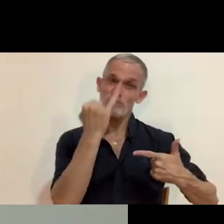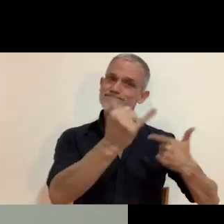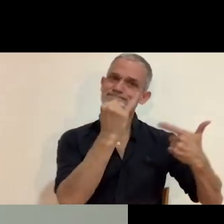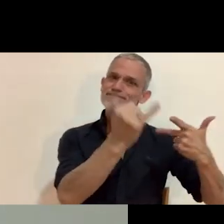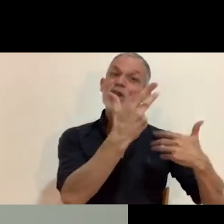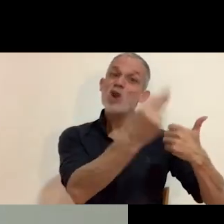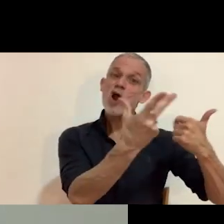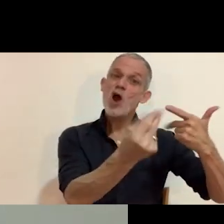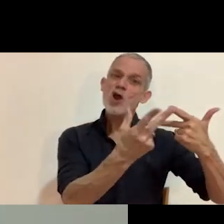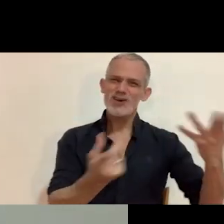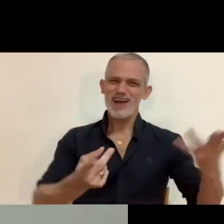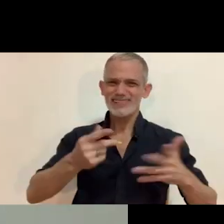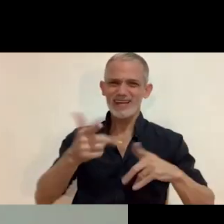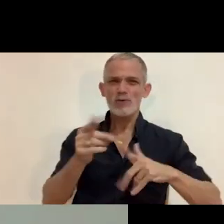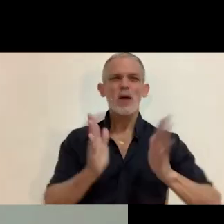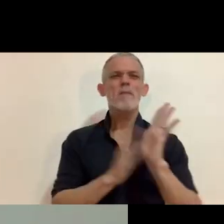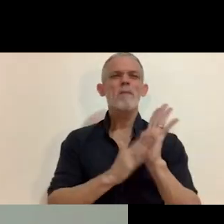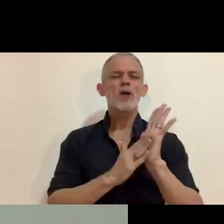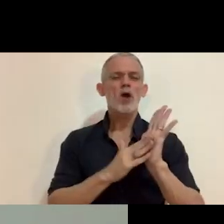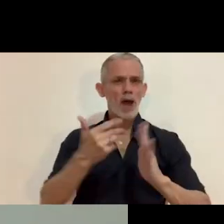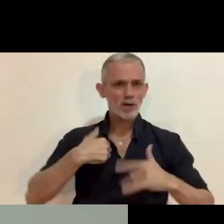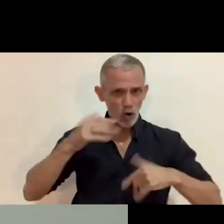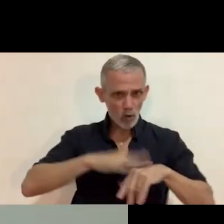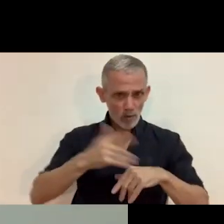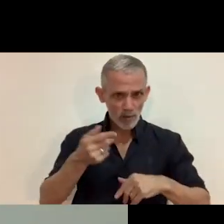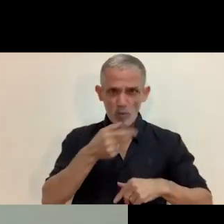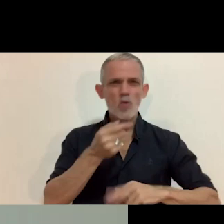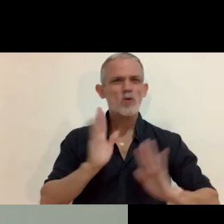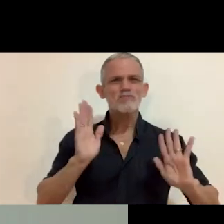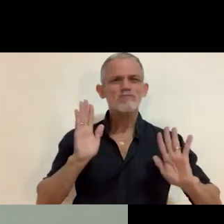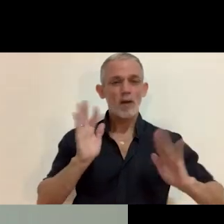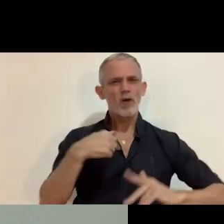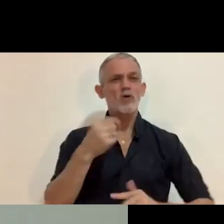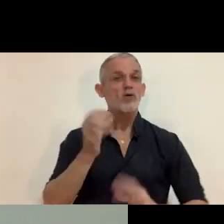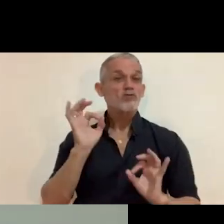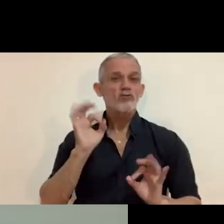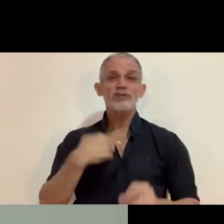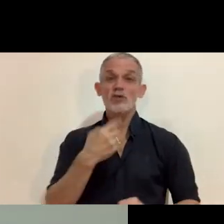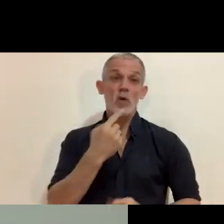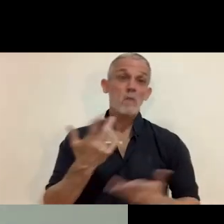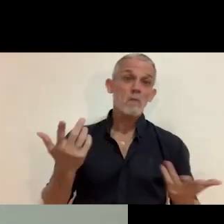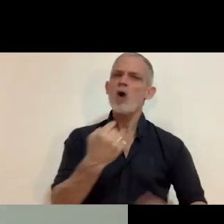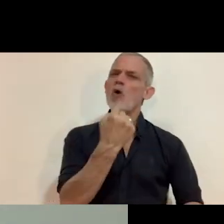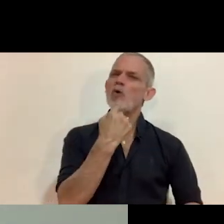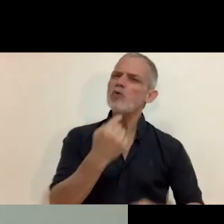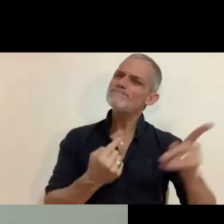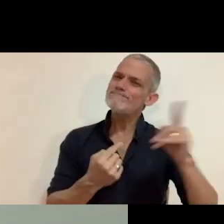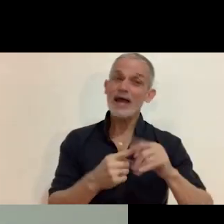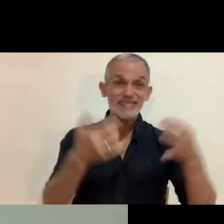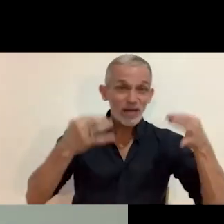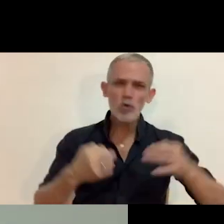que no tiene que probar su inocencia, porque le va a bastar con poner en duda la hipótesis de